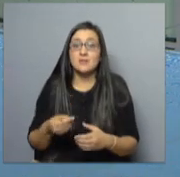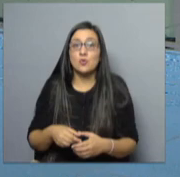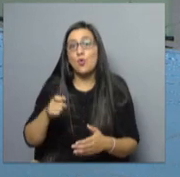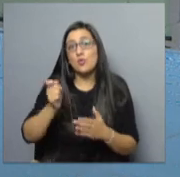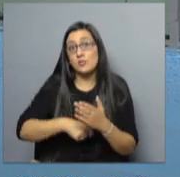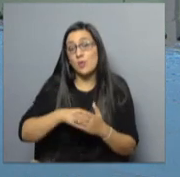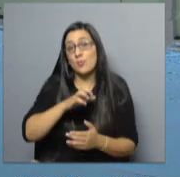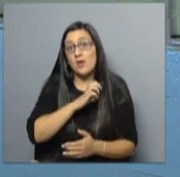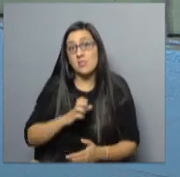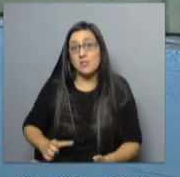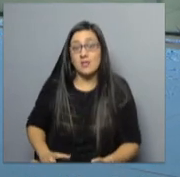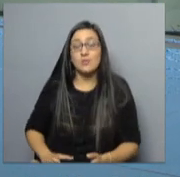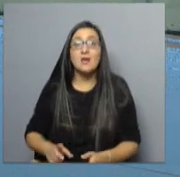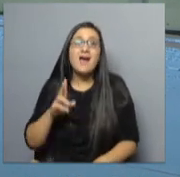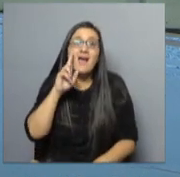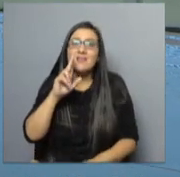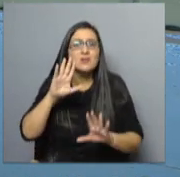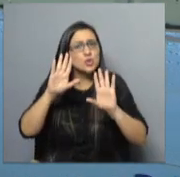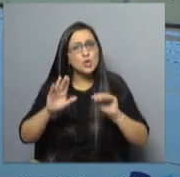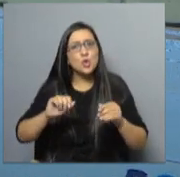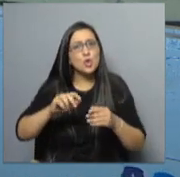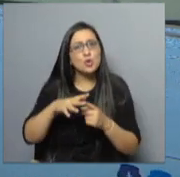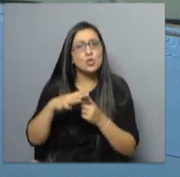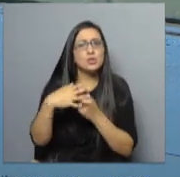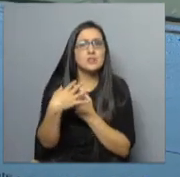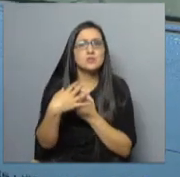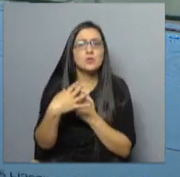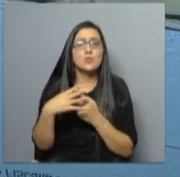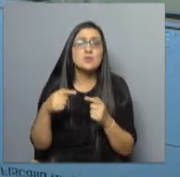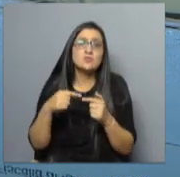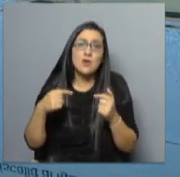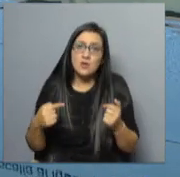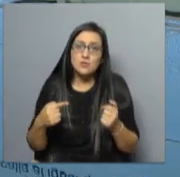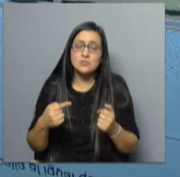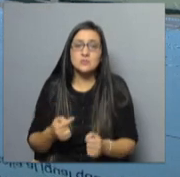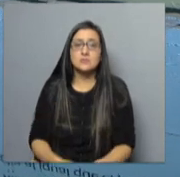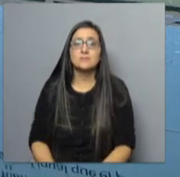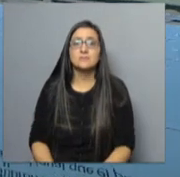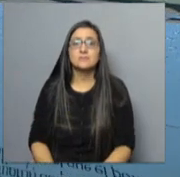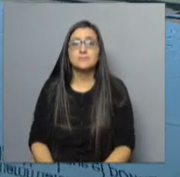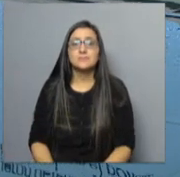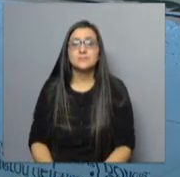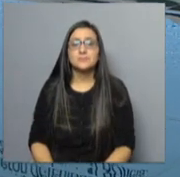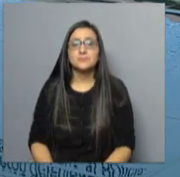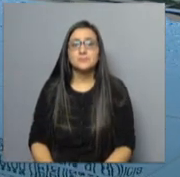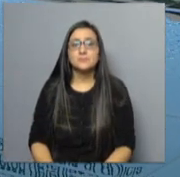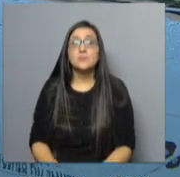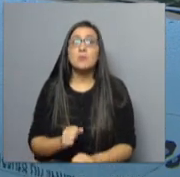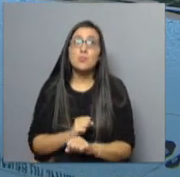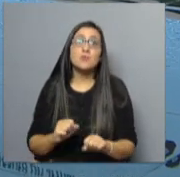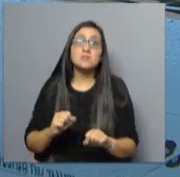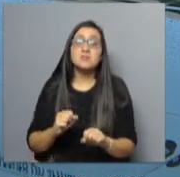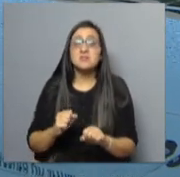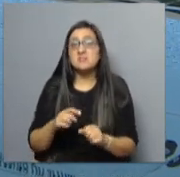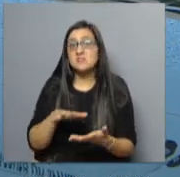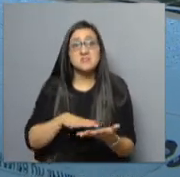habría que ver un poquito más en qué contexto cuáles son los elementos desencadenantes las dinámicas que están detrás este pueden ser casos